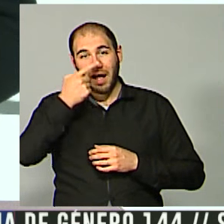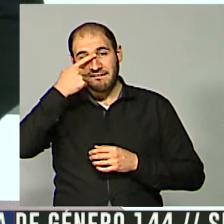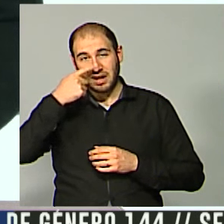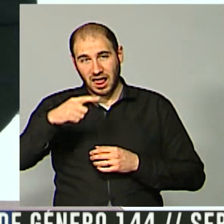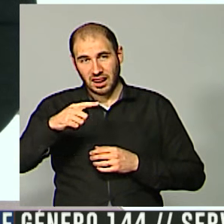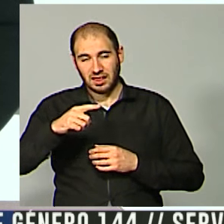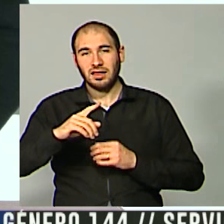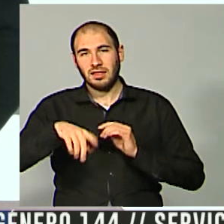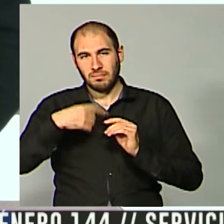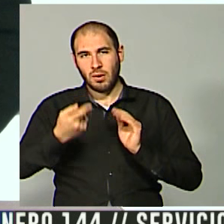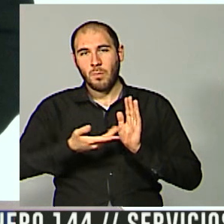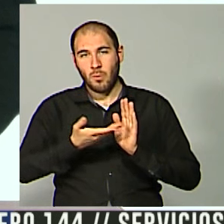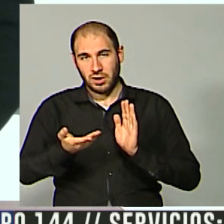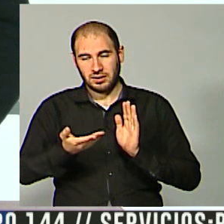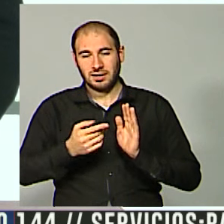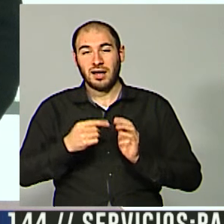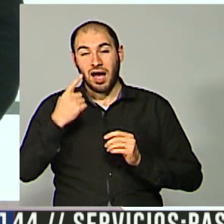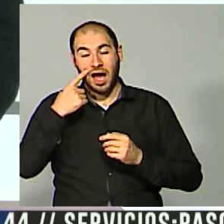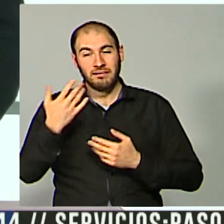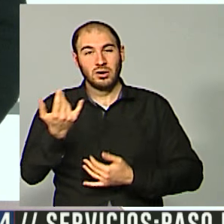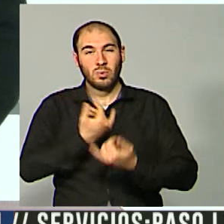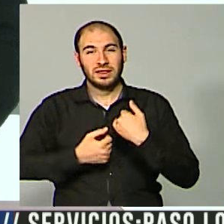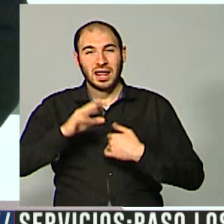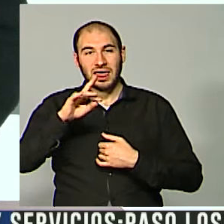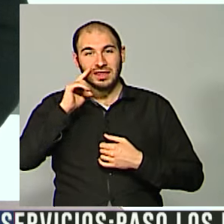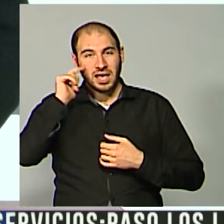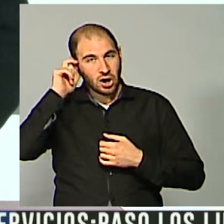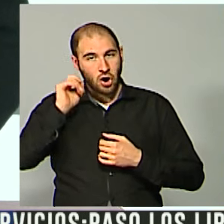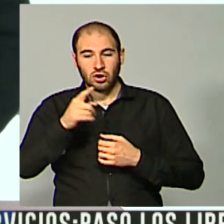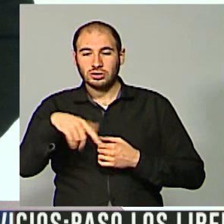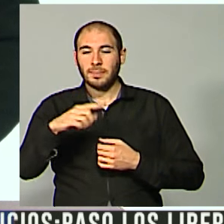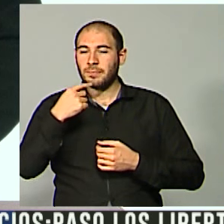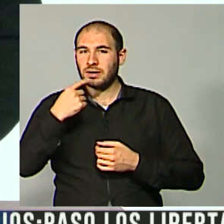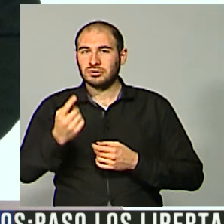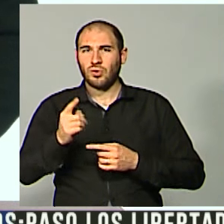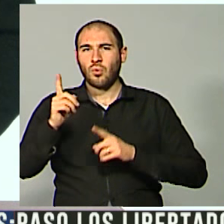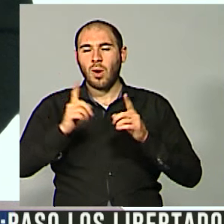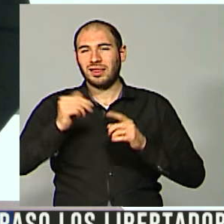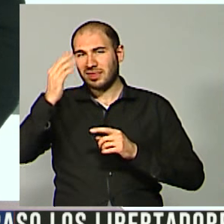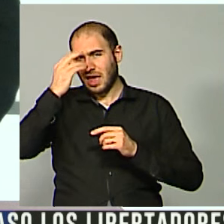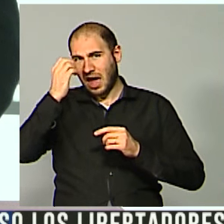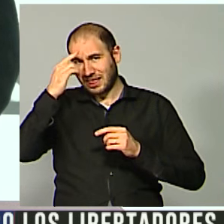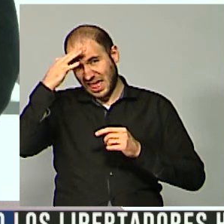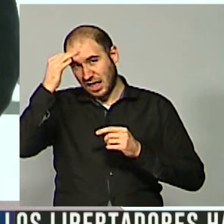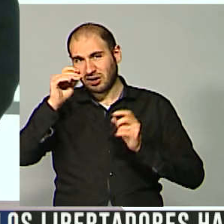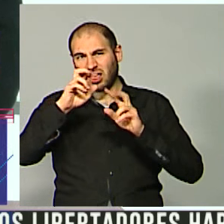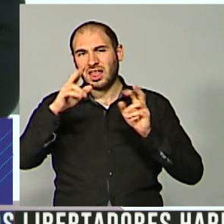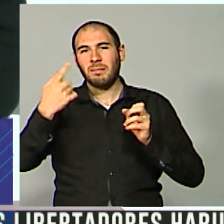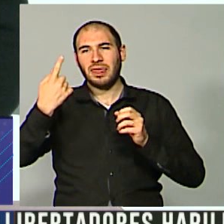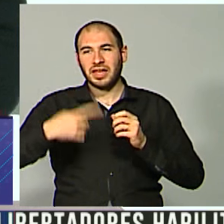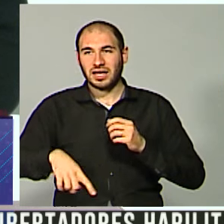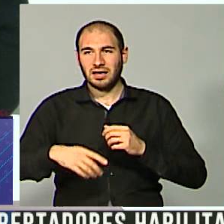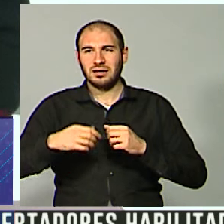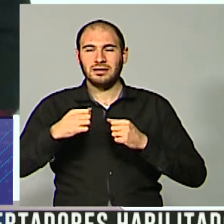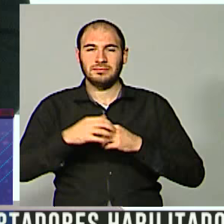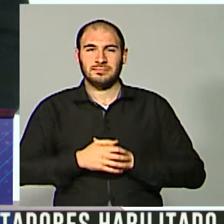lo vamos a develar. Vamos a ver qué es lo que dice Diego Noguera respecto cuando le preguntamos cuál era la obra, de qué se trata La